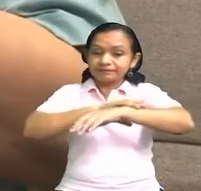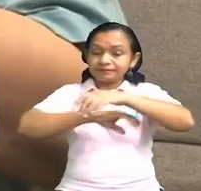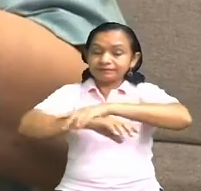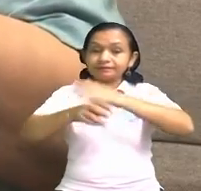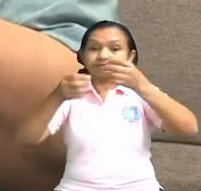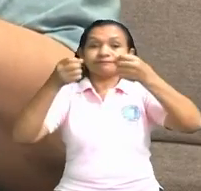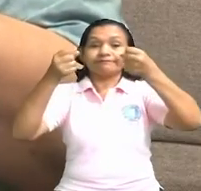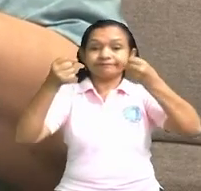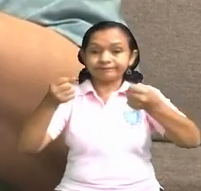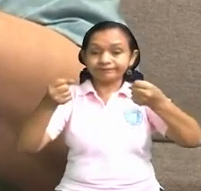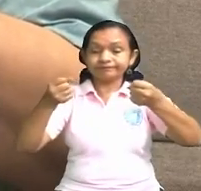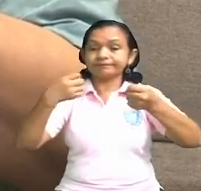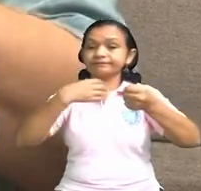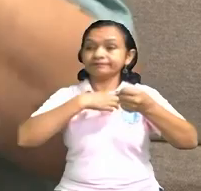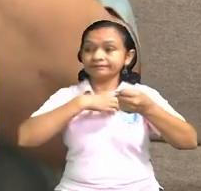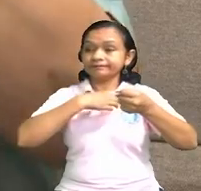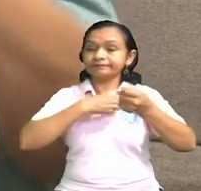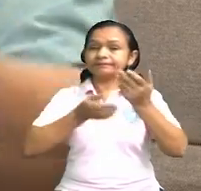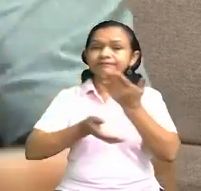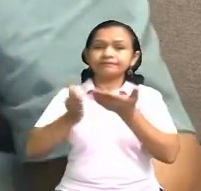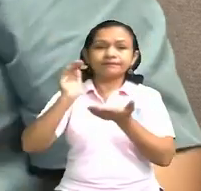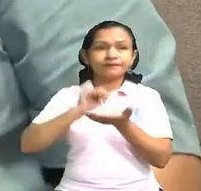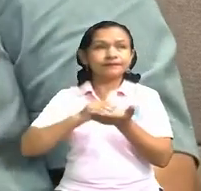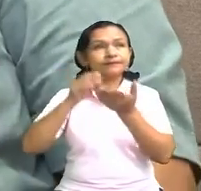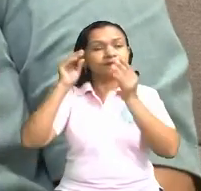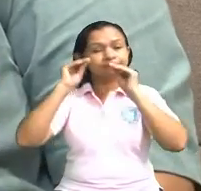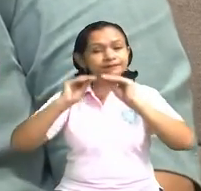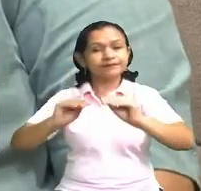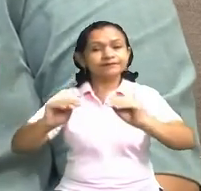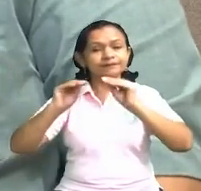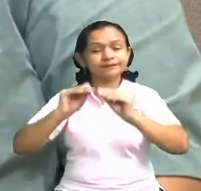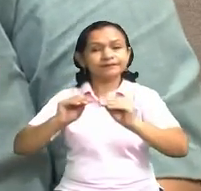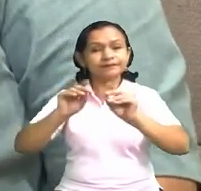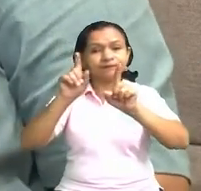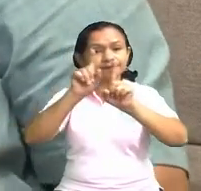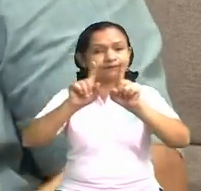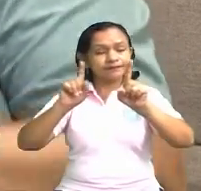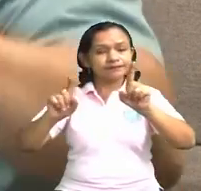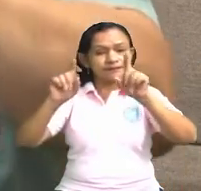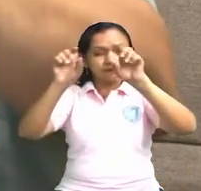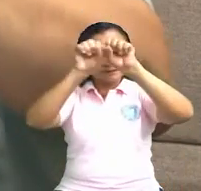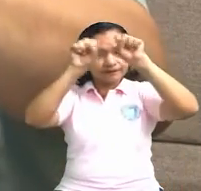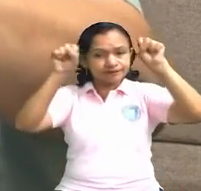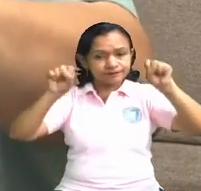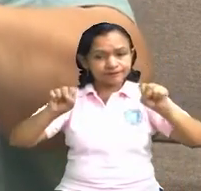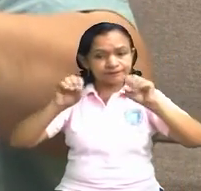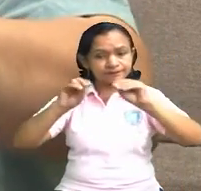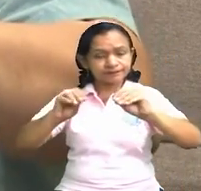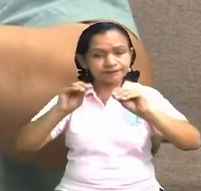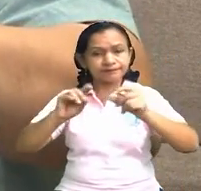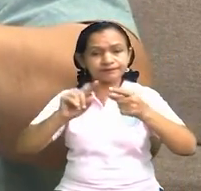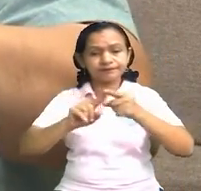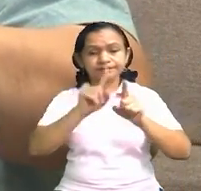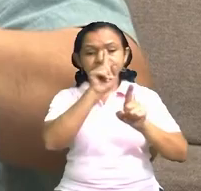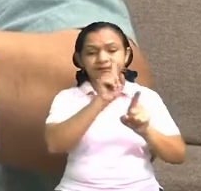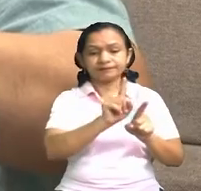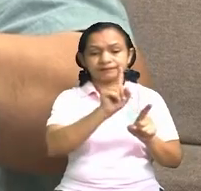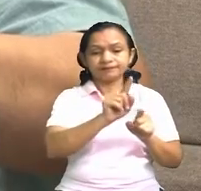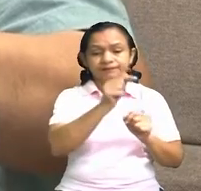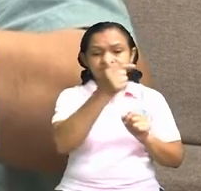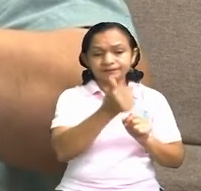le permite reivindicarse. Hay capacitaciones, tenemos el nivel de capacitación desde